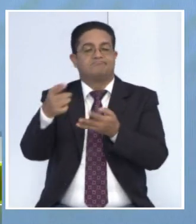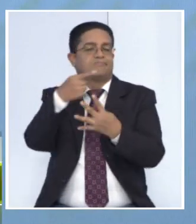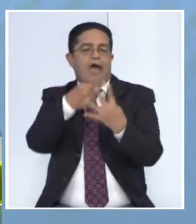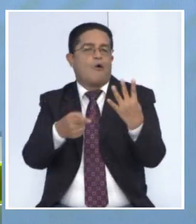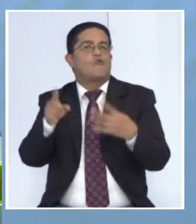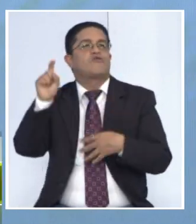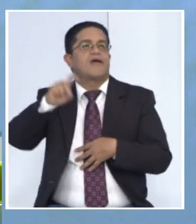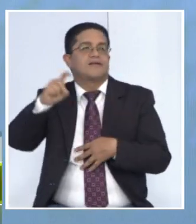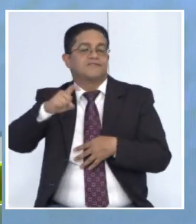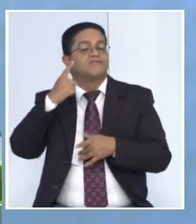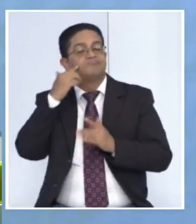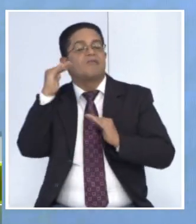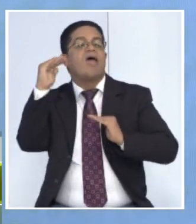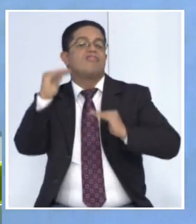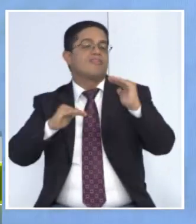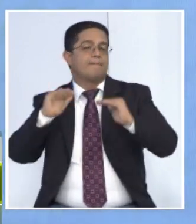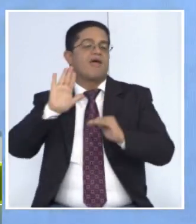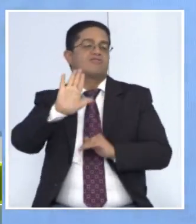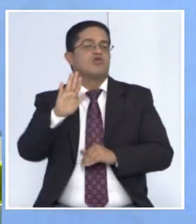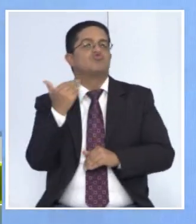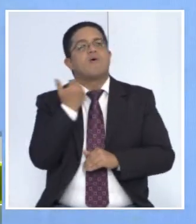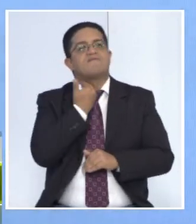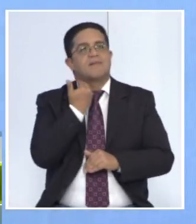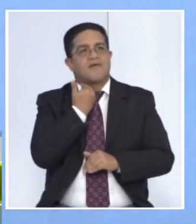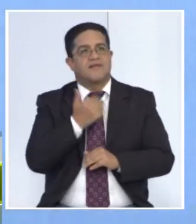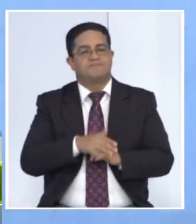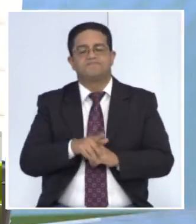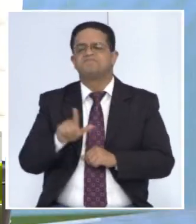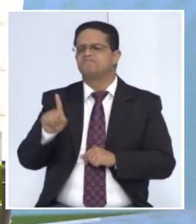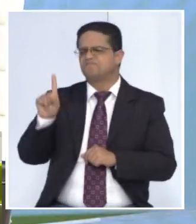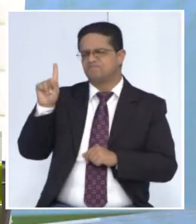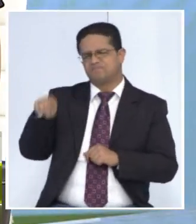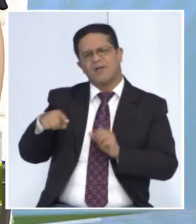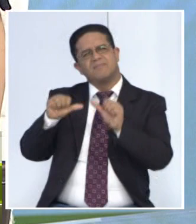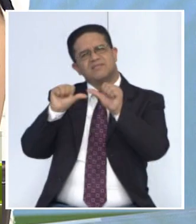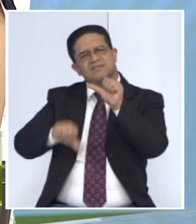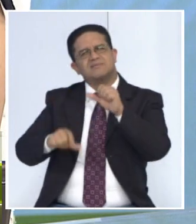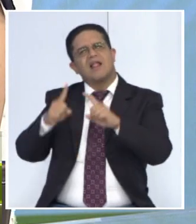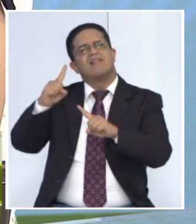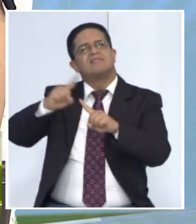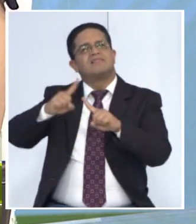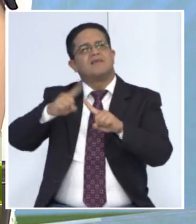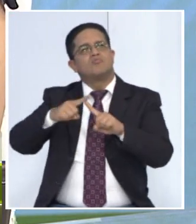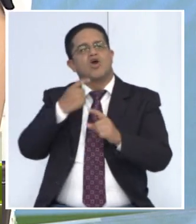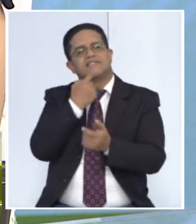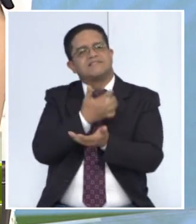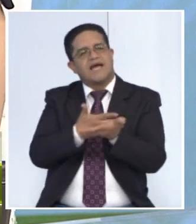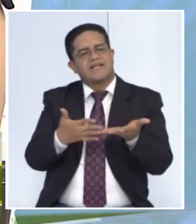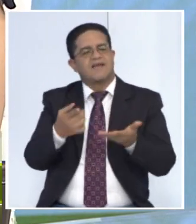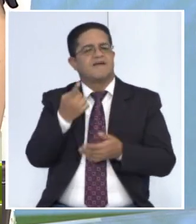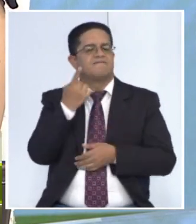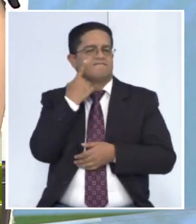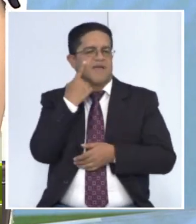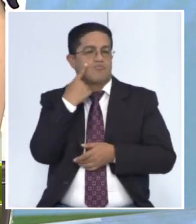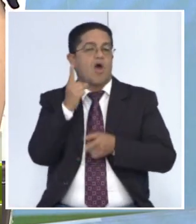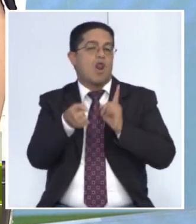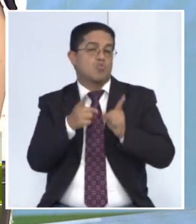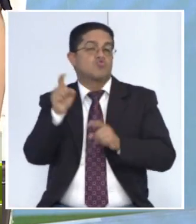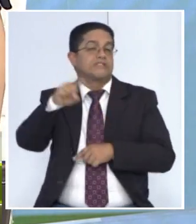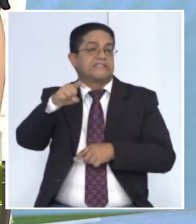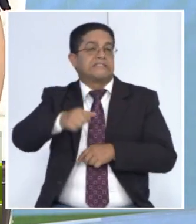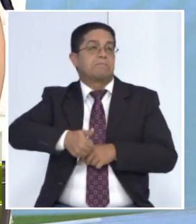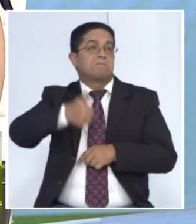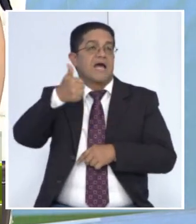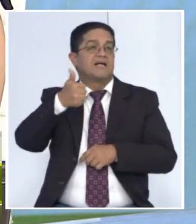de acuerdo a su condición de salud. Vamos a hablar también sobre los tipos de sangre. Vemos que unos son más demandados, otros que son